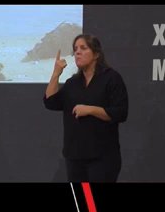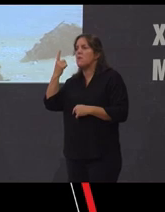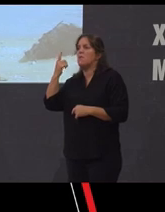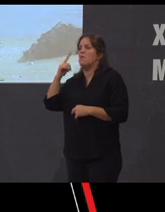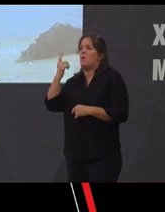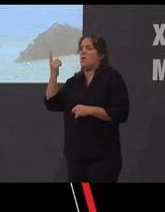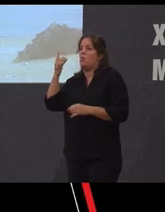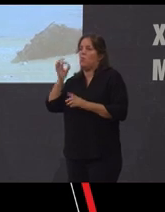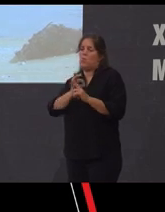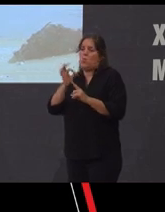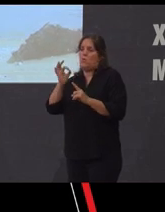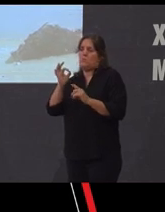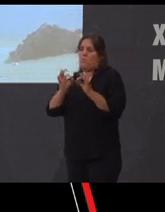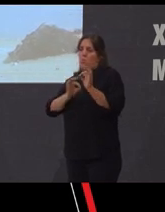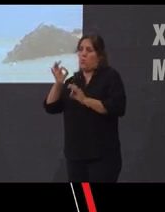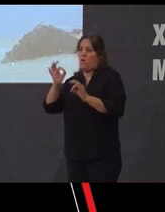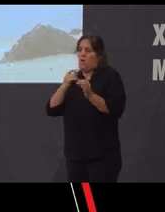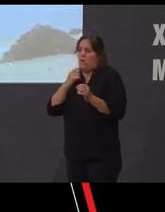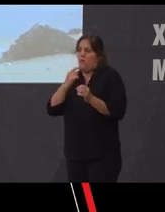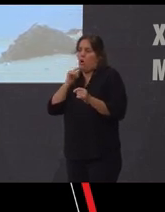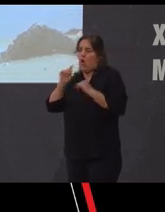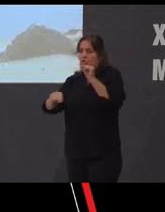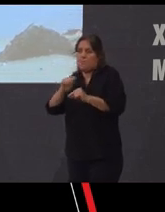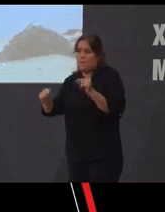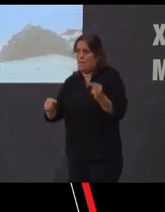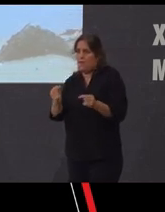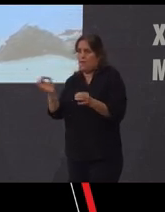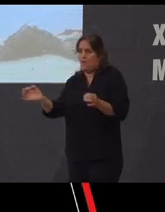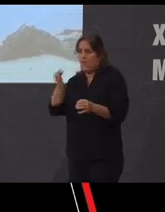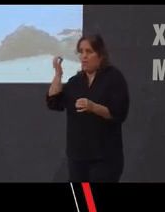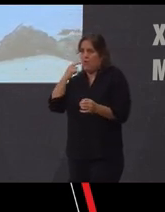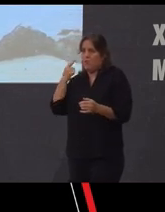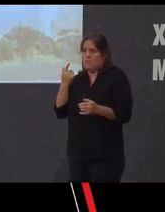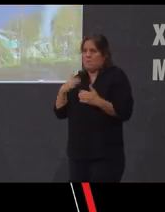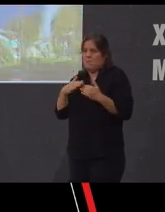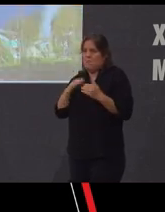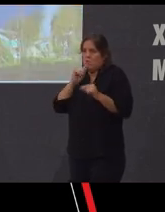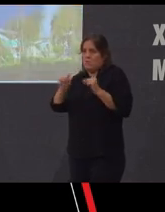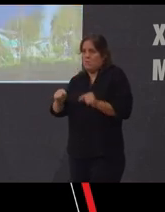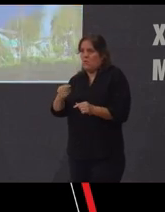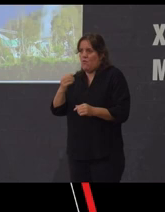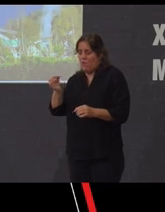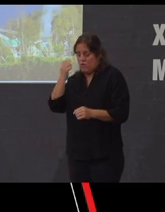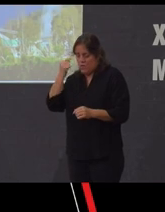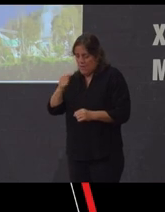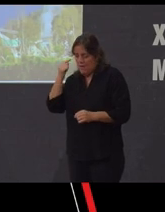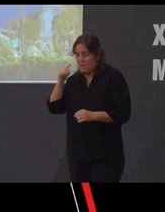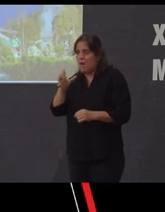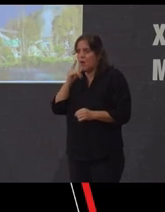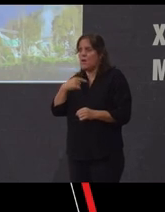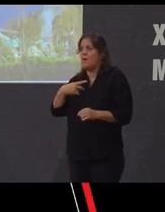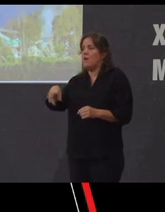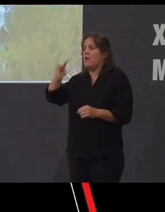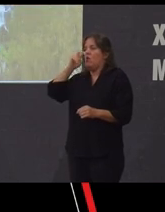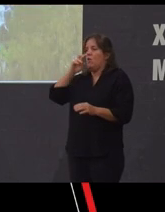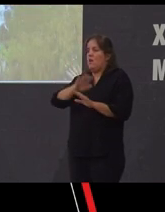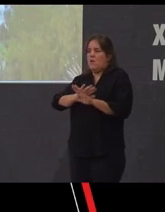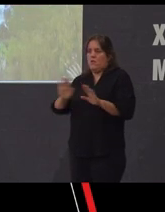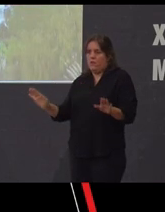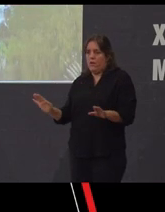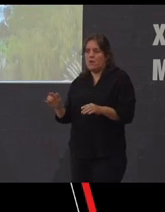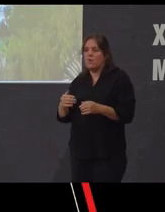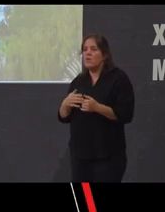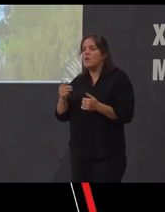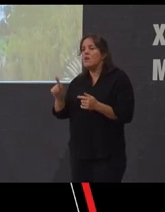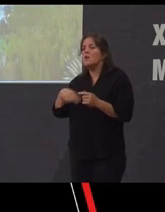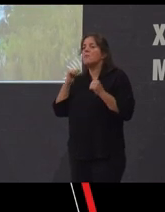era inevitable. Eso sabían desde o primeiro momento, sabían que iba a apestar aquilo, non? No momento que